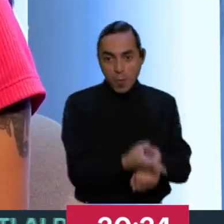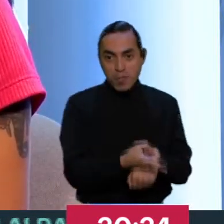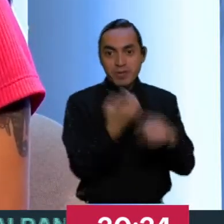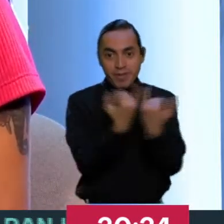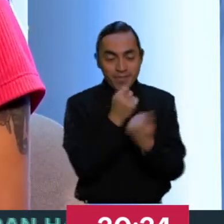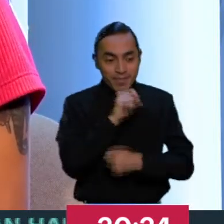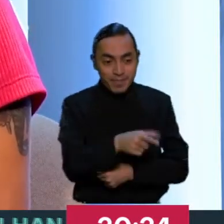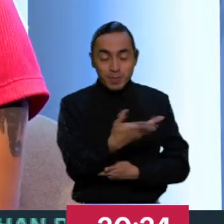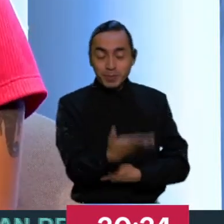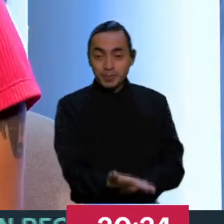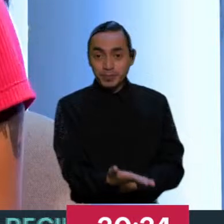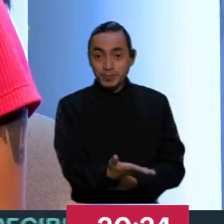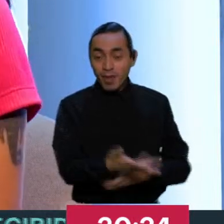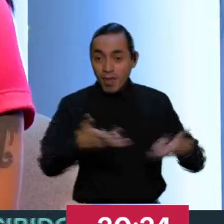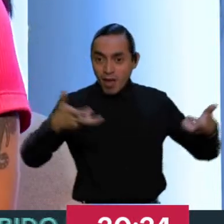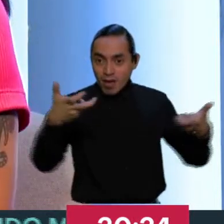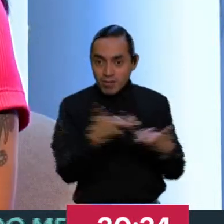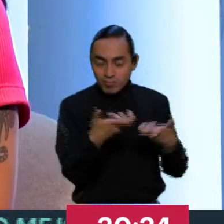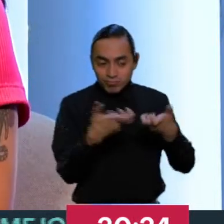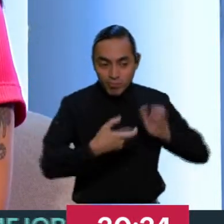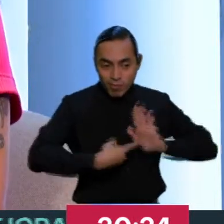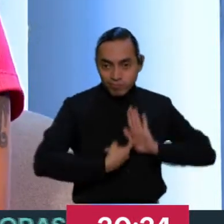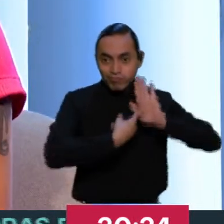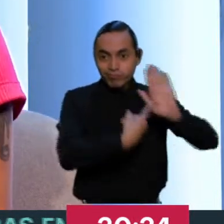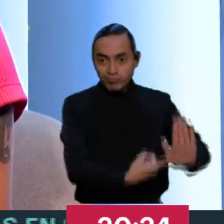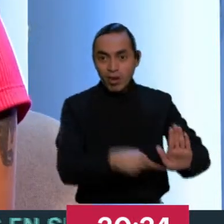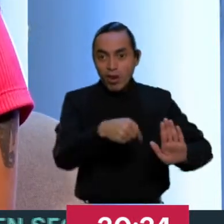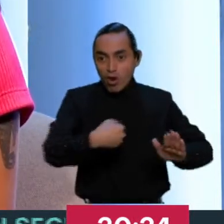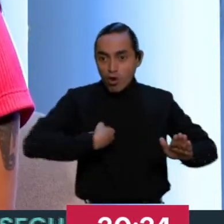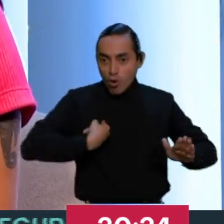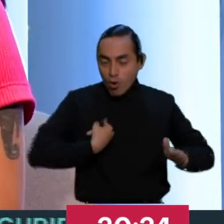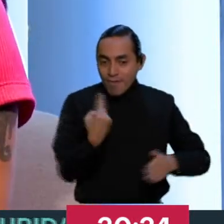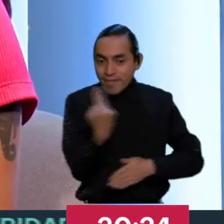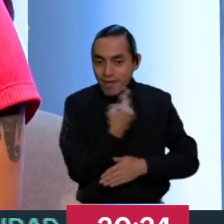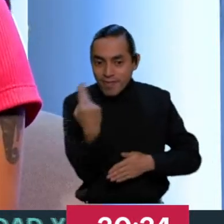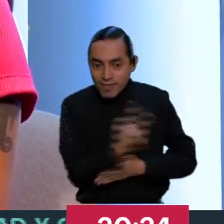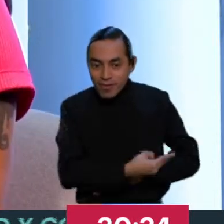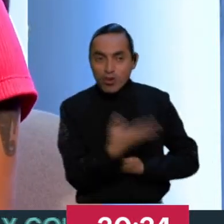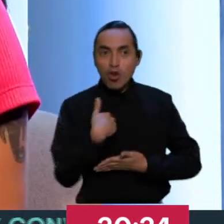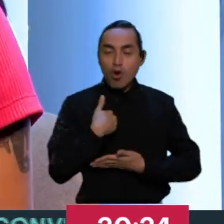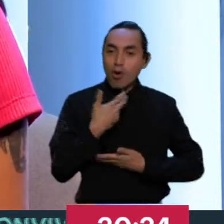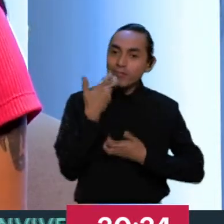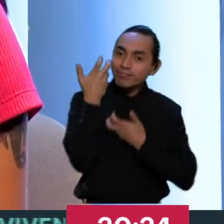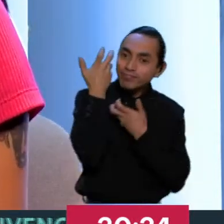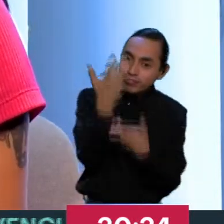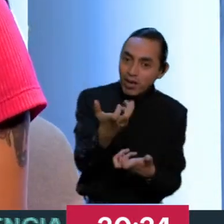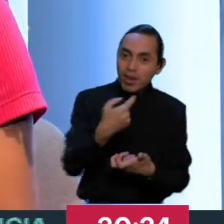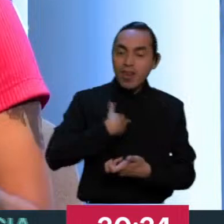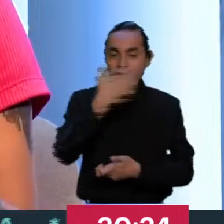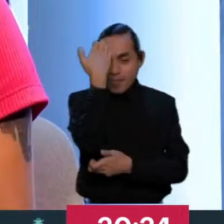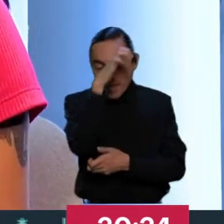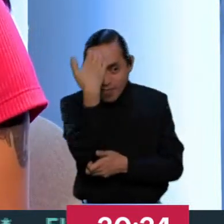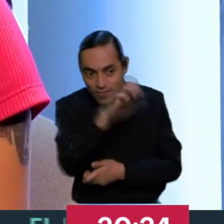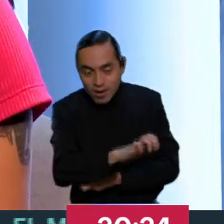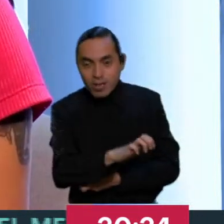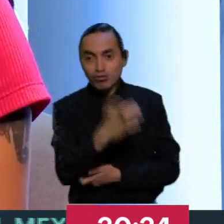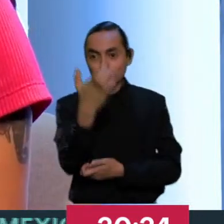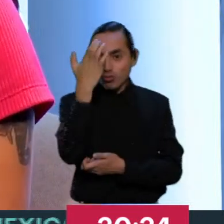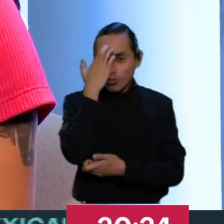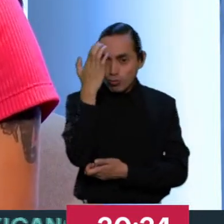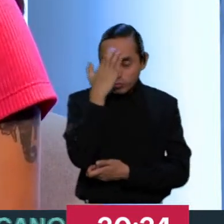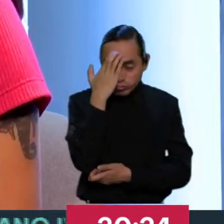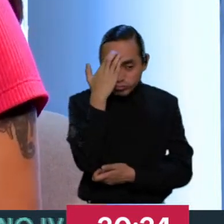de hacer ver nuestras necesidades, nuestros deseos, nuestras experiencias, nuestros conocimientos, y eso,